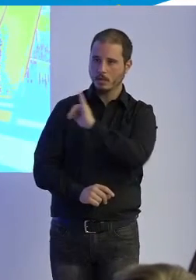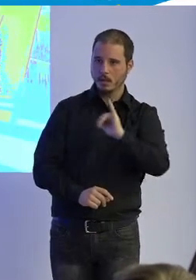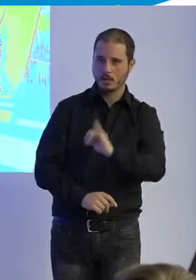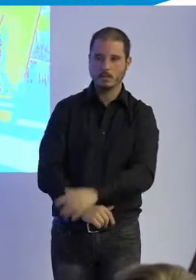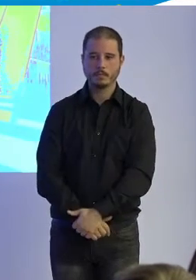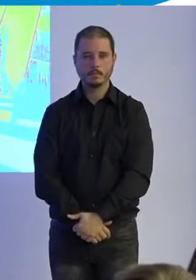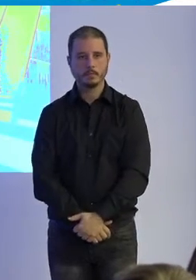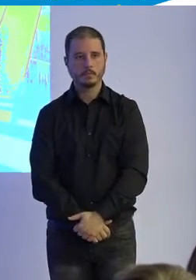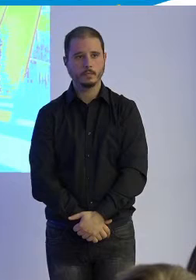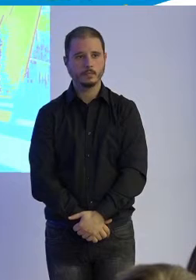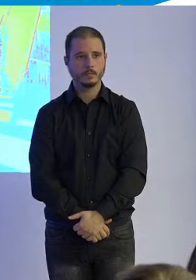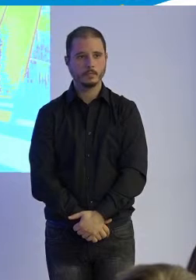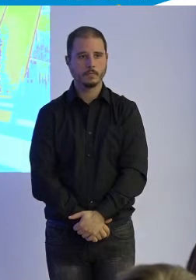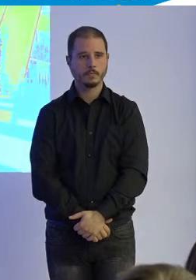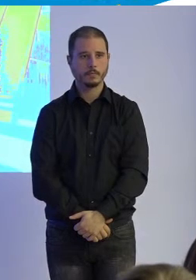Esta slide es,